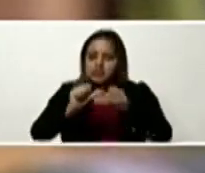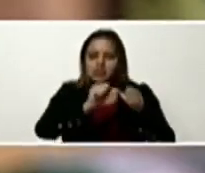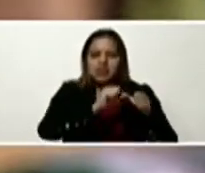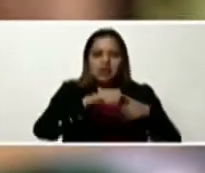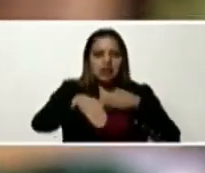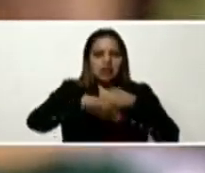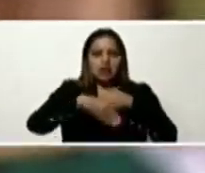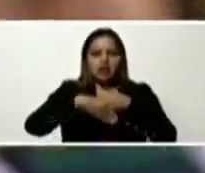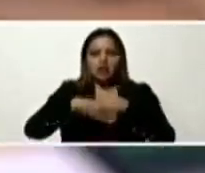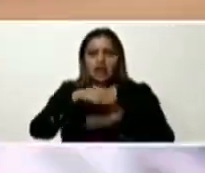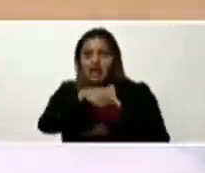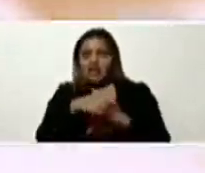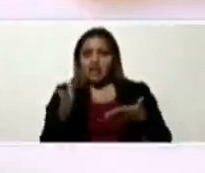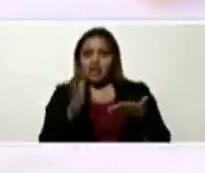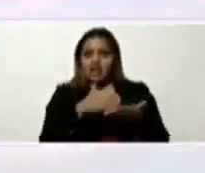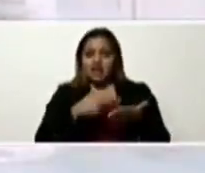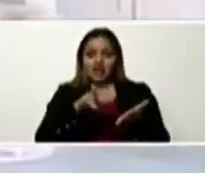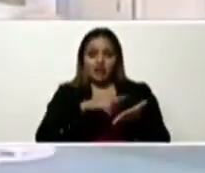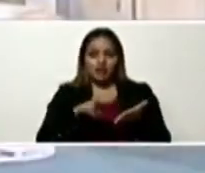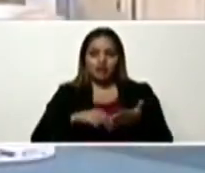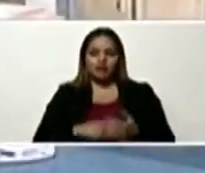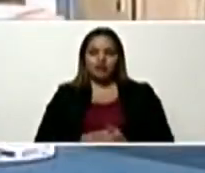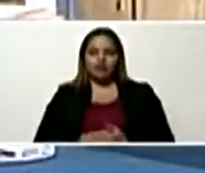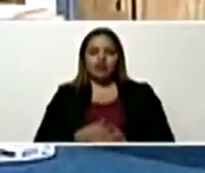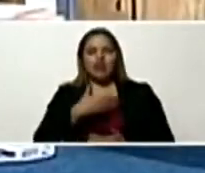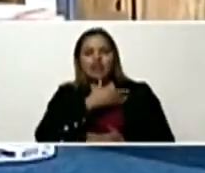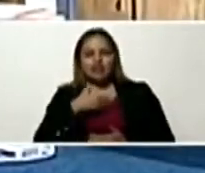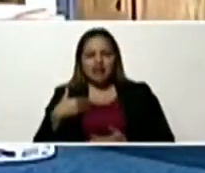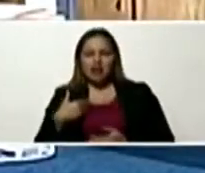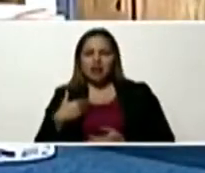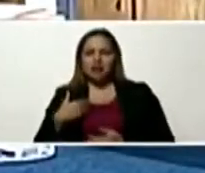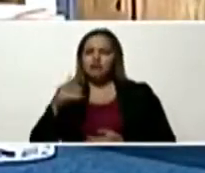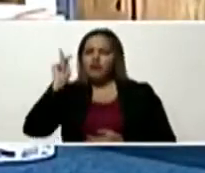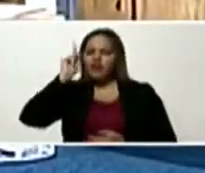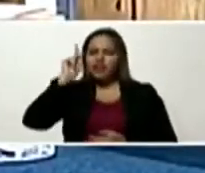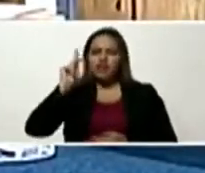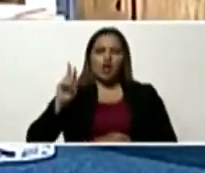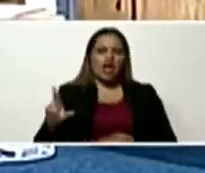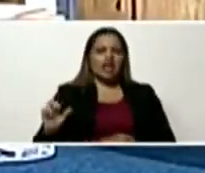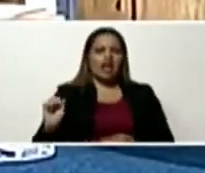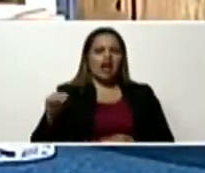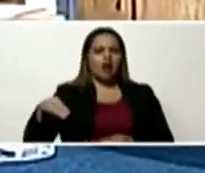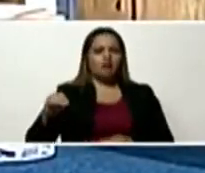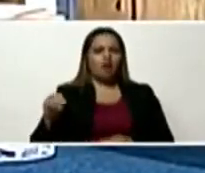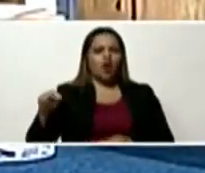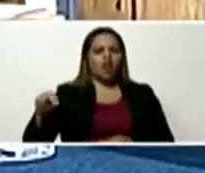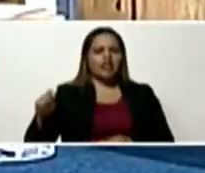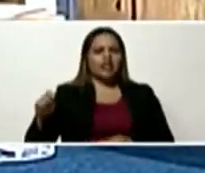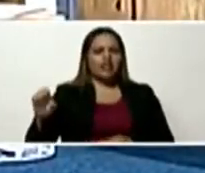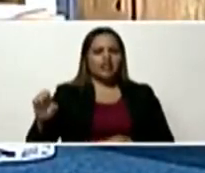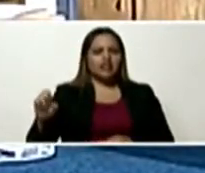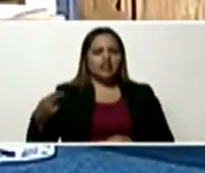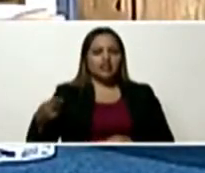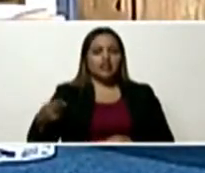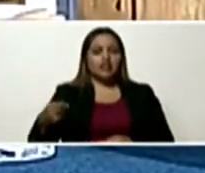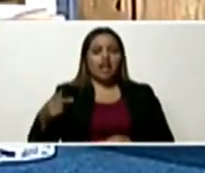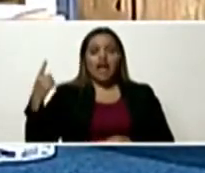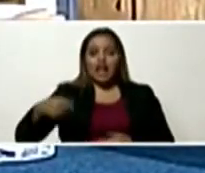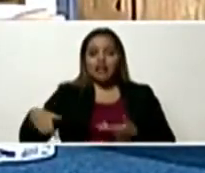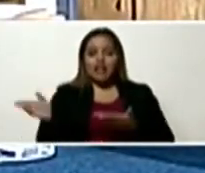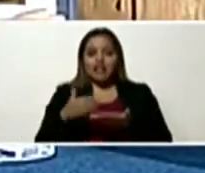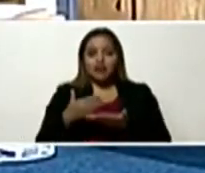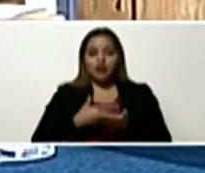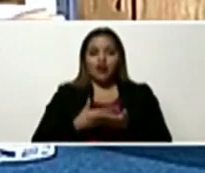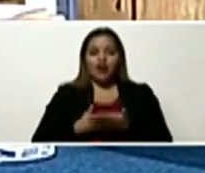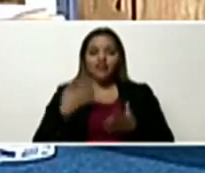sociales este libro y quisiera el comentario. Profesor Ignacio Ramonet nos trae este libro a esta Feria Internacional del